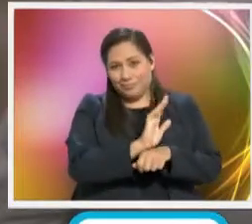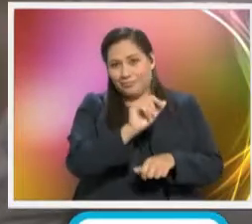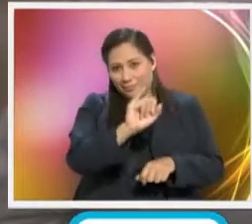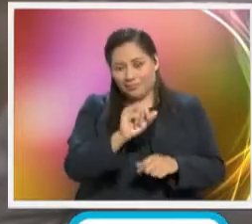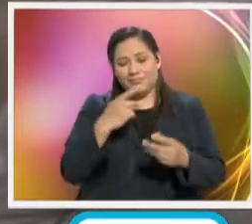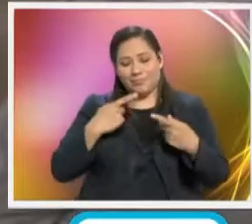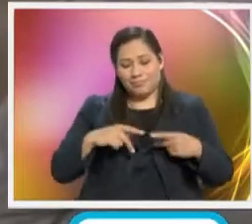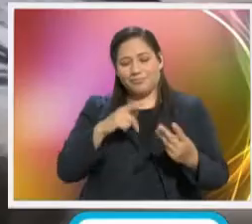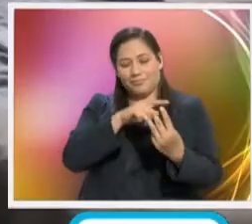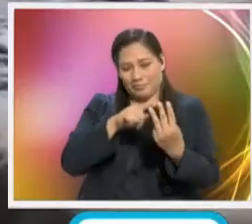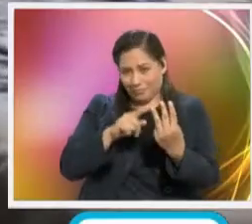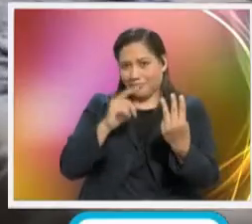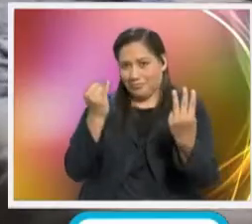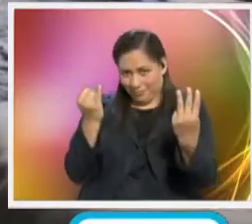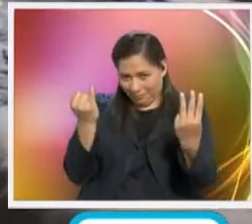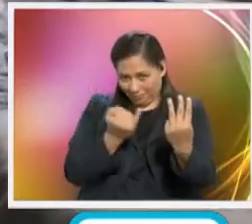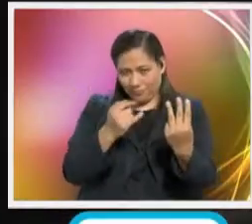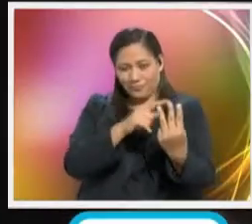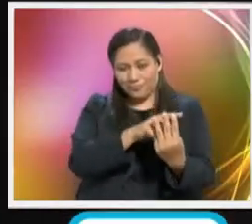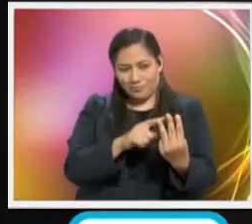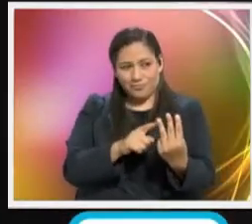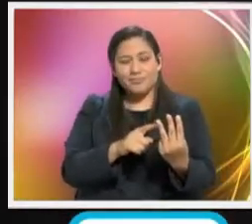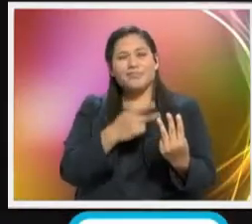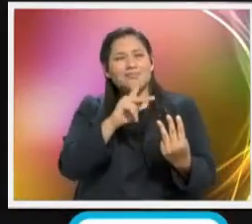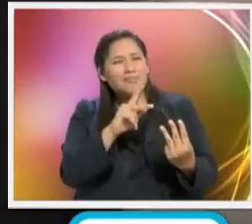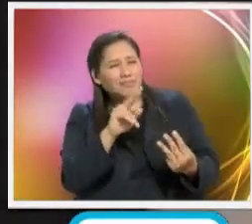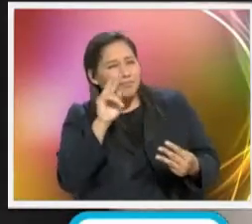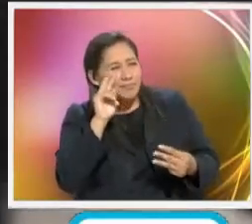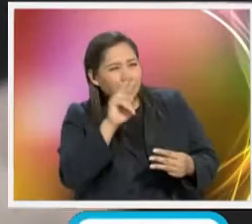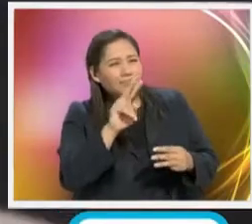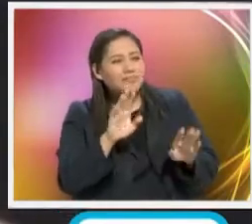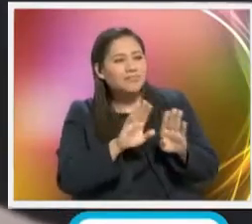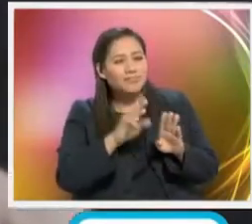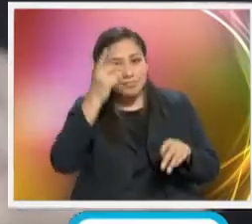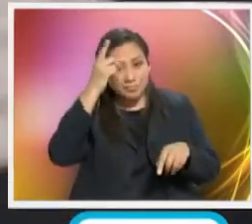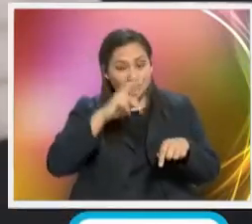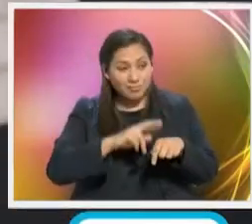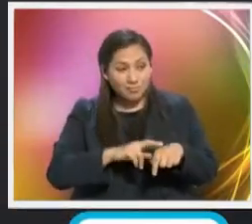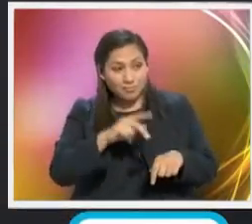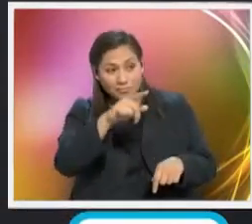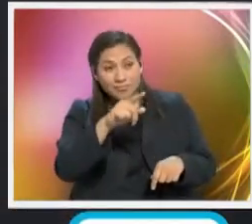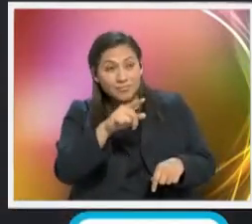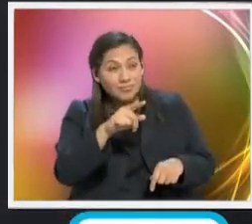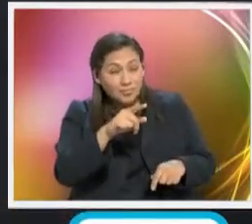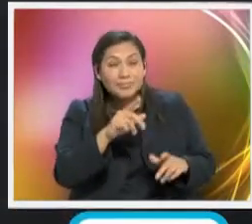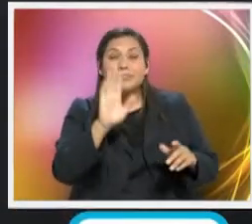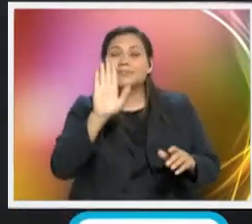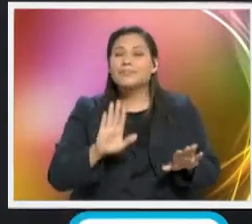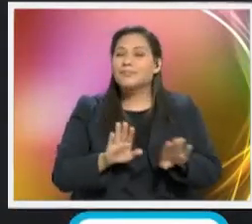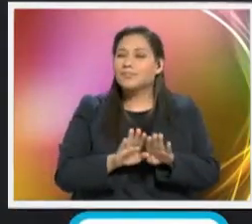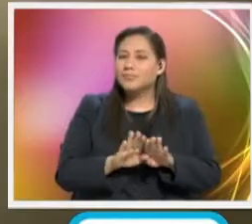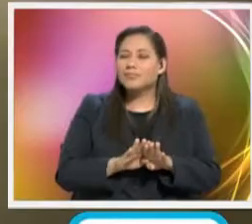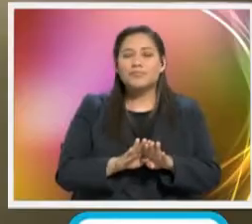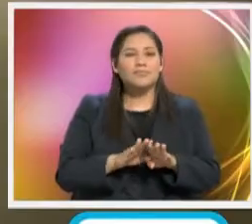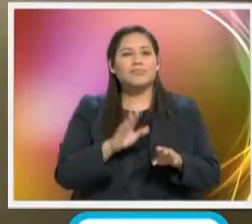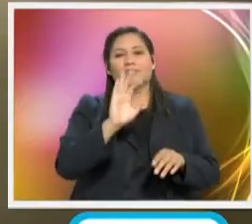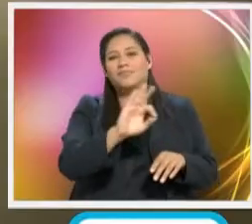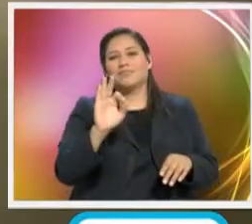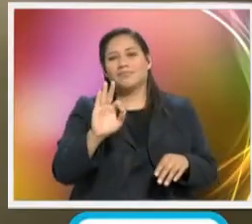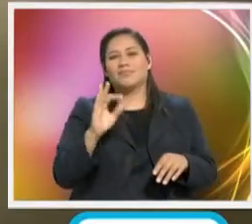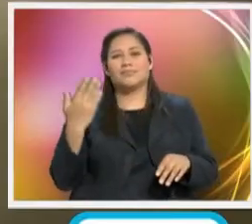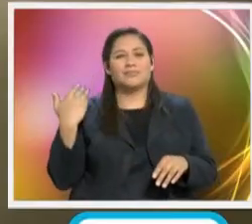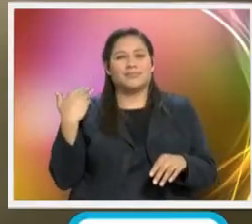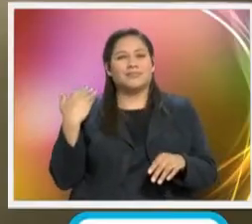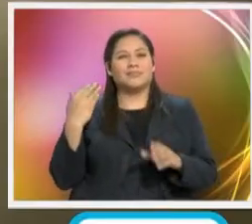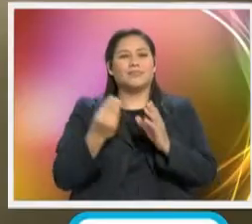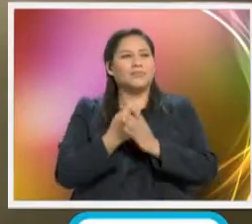los personajes, pero el retrato que nos están haciendo, Dominic Graff es el director, el retrato que nos están haciendo, digamos, es muy contemporáneo, muy